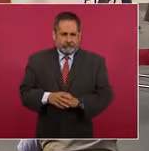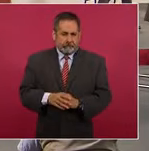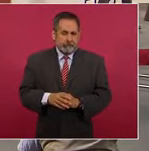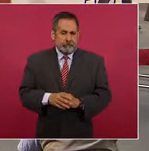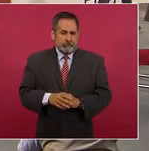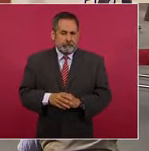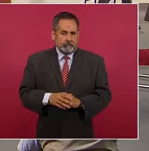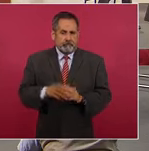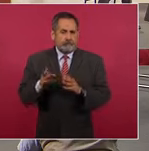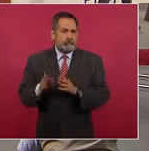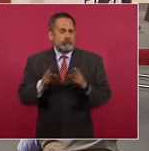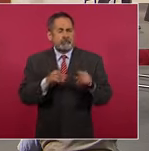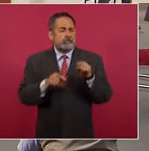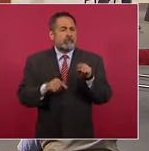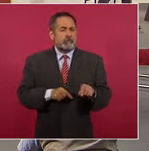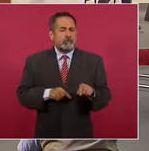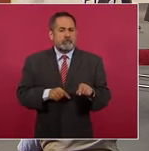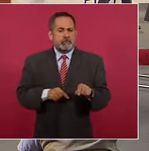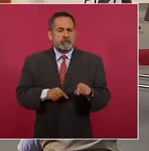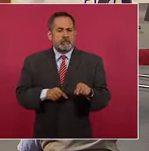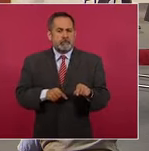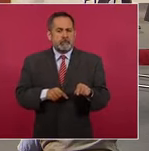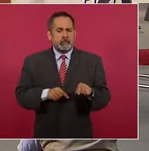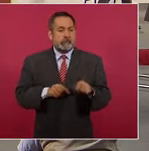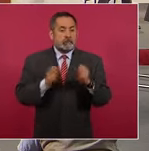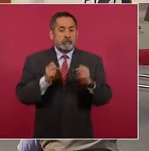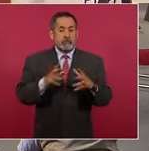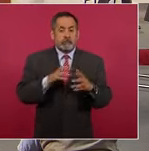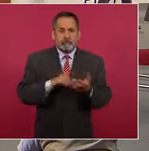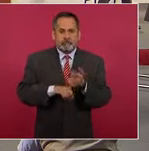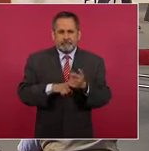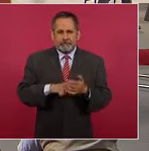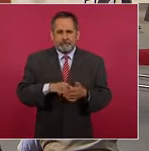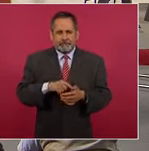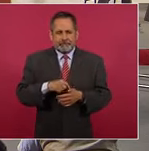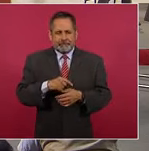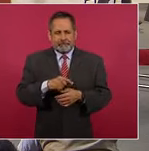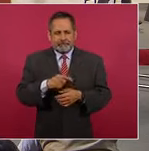que aquí estaban, había mucho tiburón por acá.